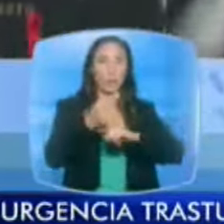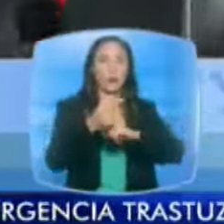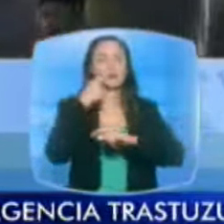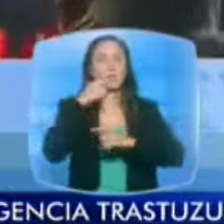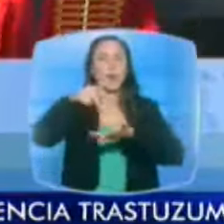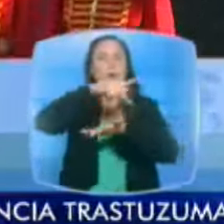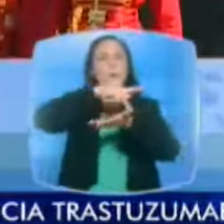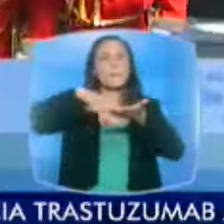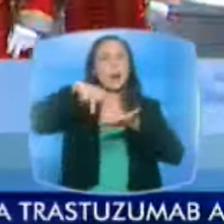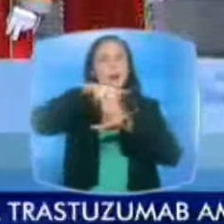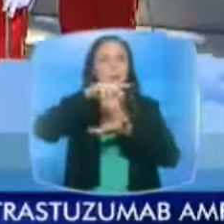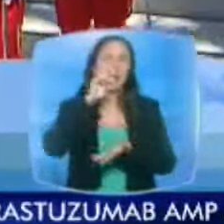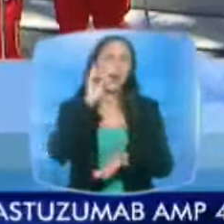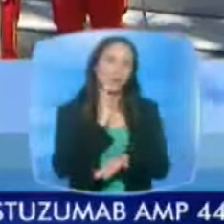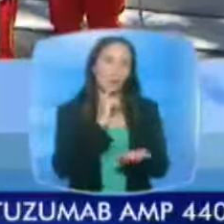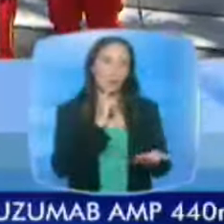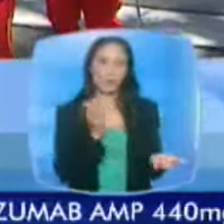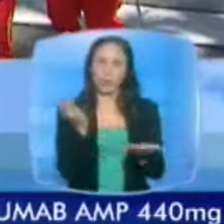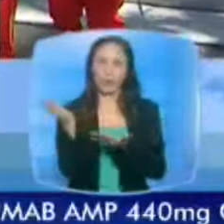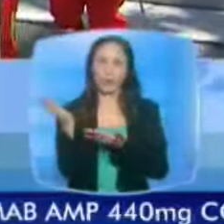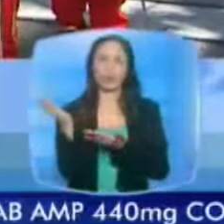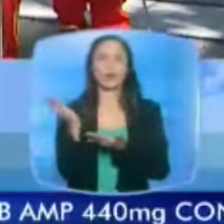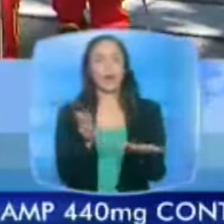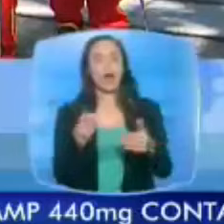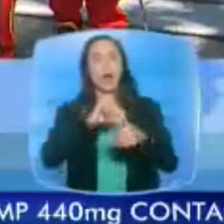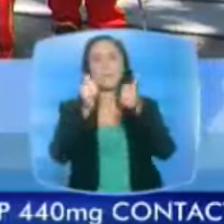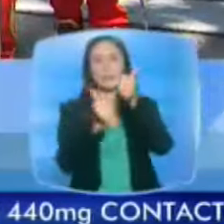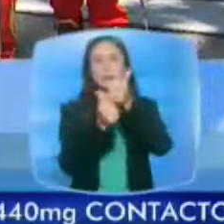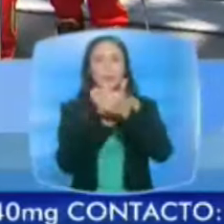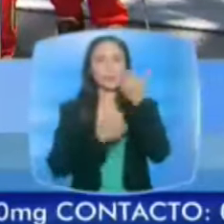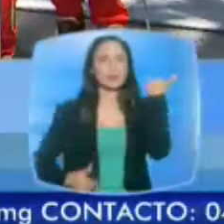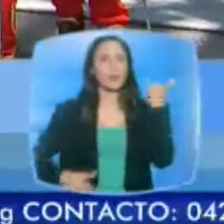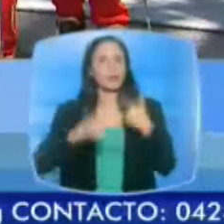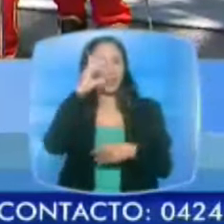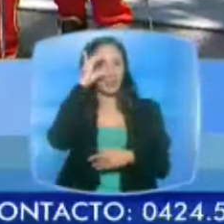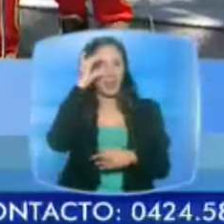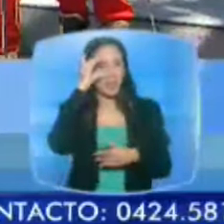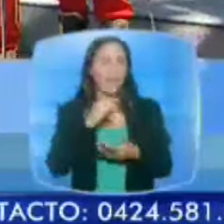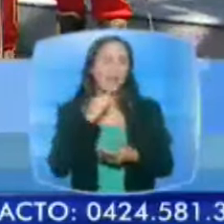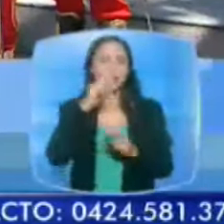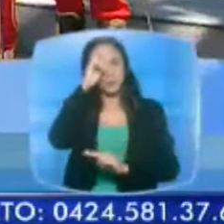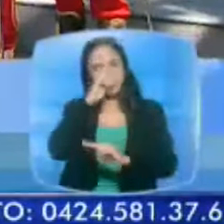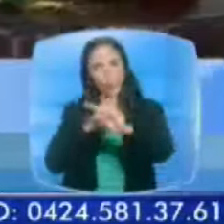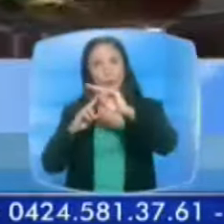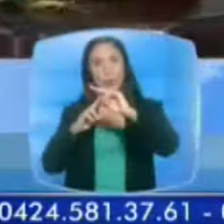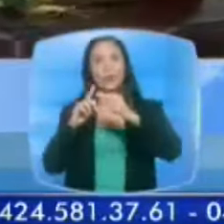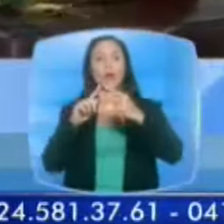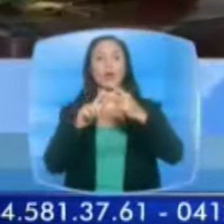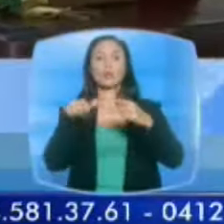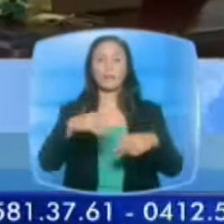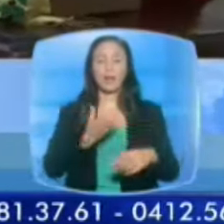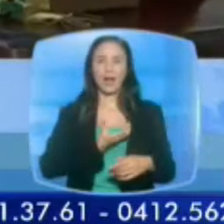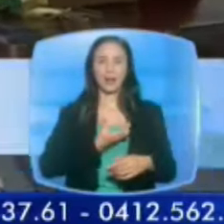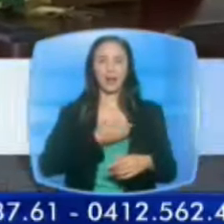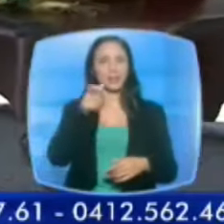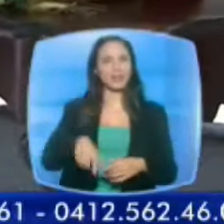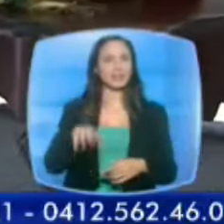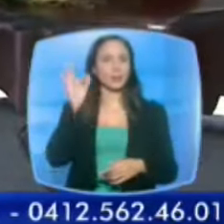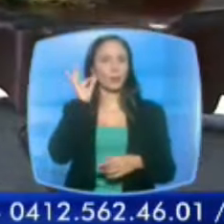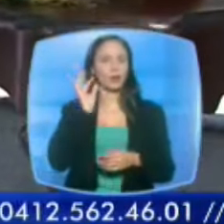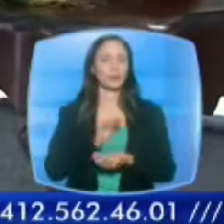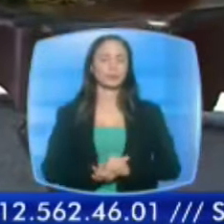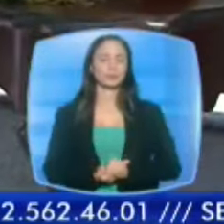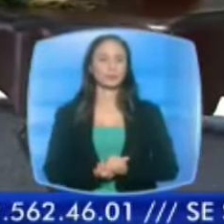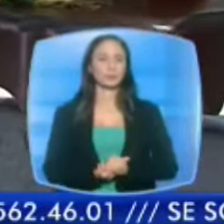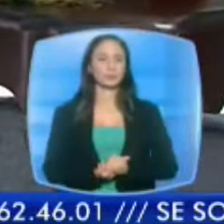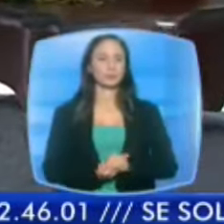Plaza Bolívar de Caracas, donde fueron recibidos por la vicepresidenta de la República, Delcy Rodríguez, y la alcaldesa del municipio Libertador, Carmen